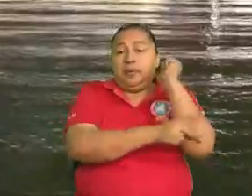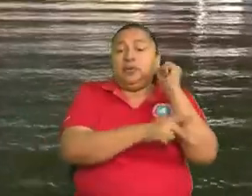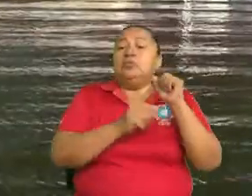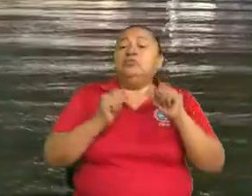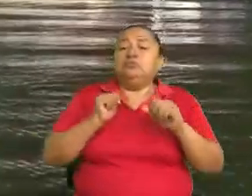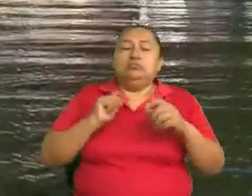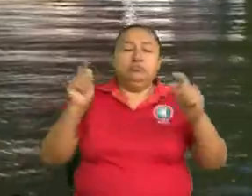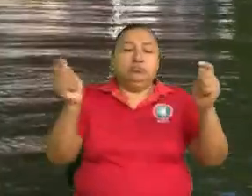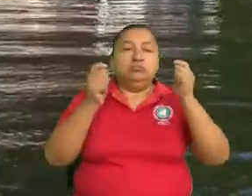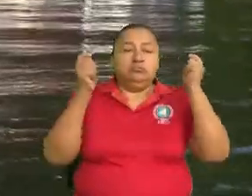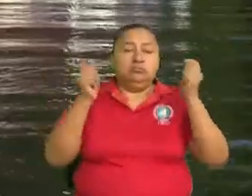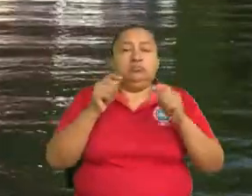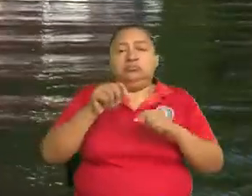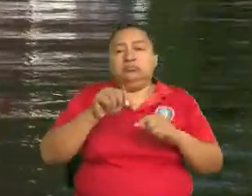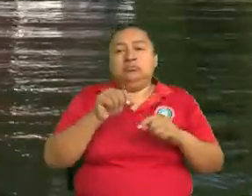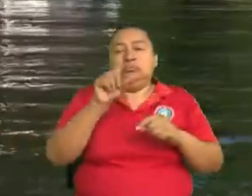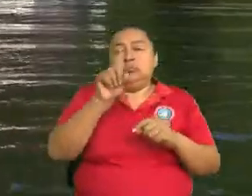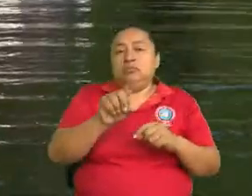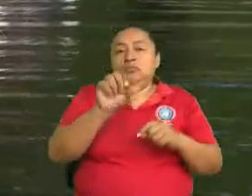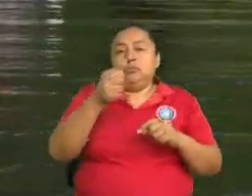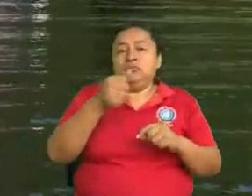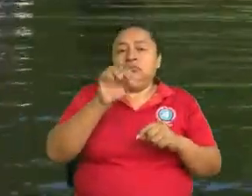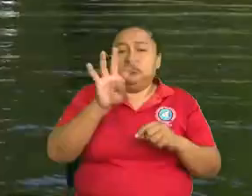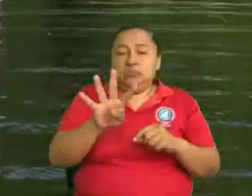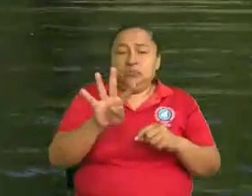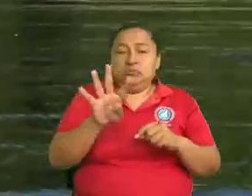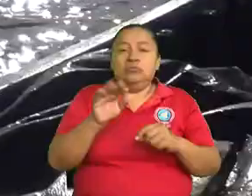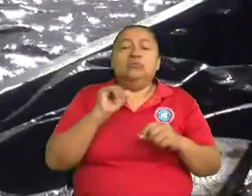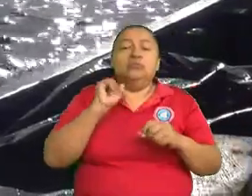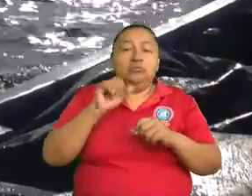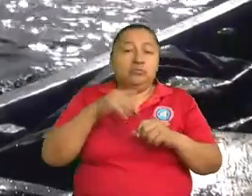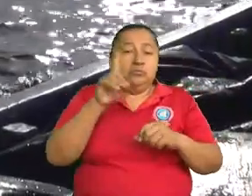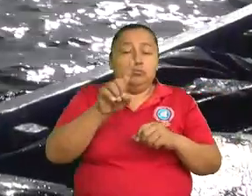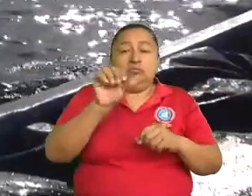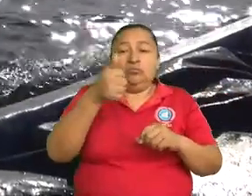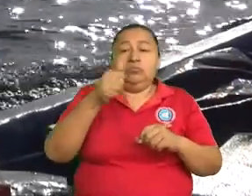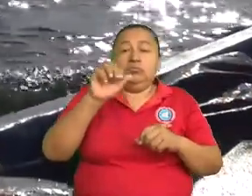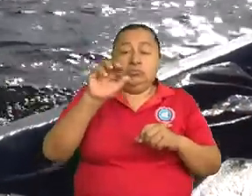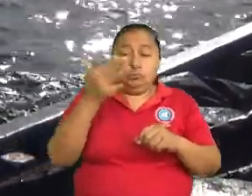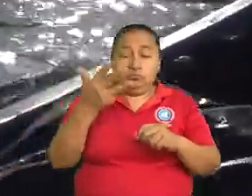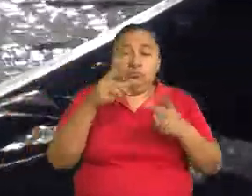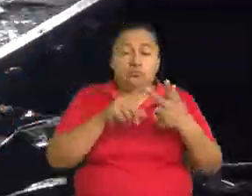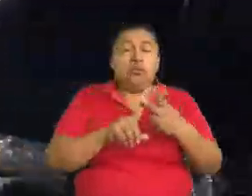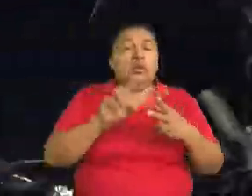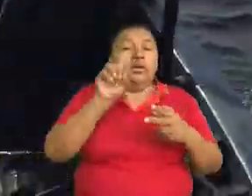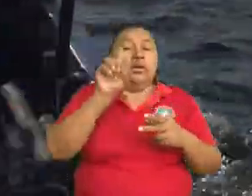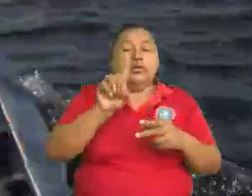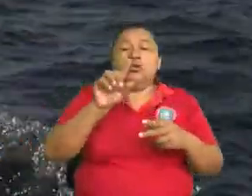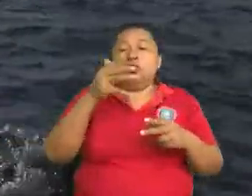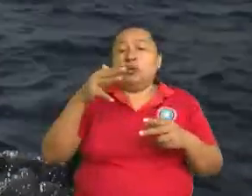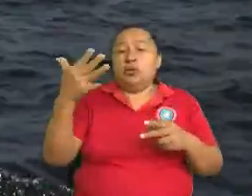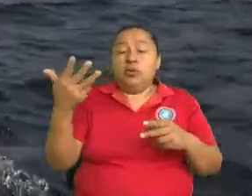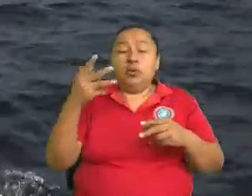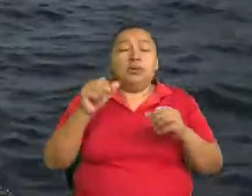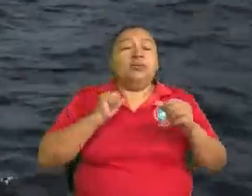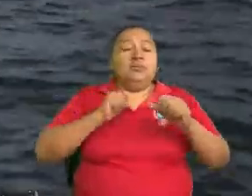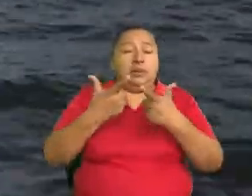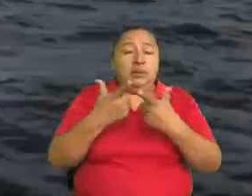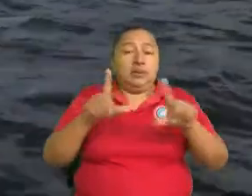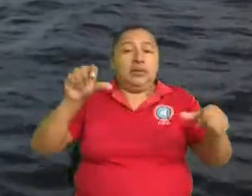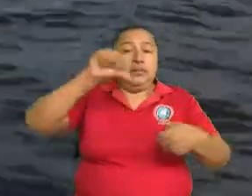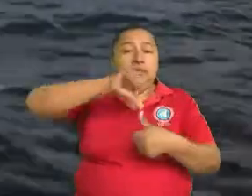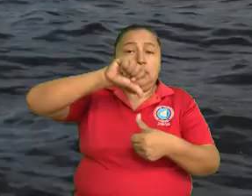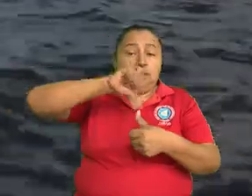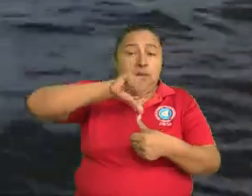con orgullo patrio, celebrando el 164 aniversario de la Batalla de San Jacinto, el 199 de la independencia de nuestra Centroamérica,